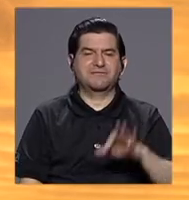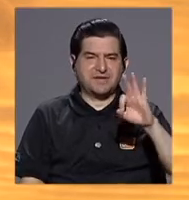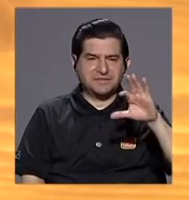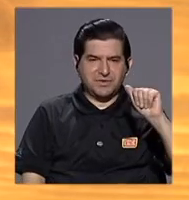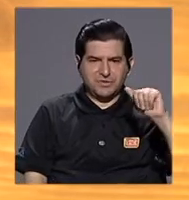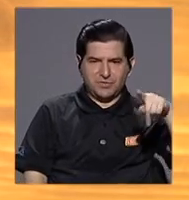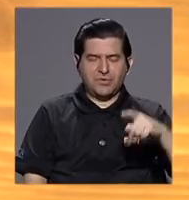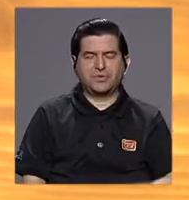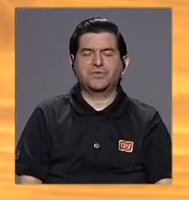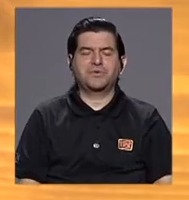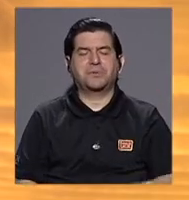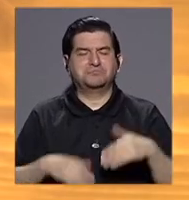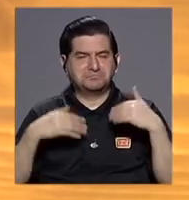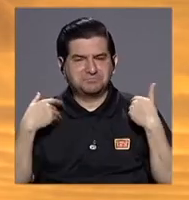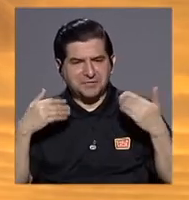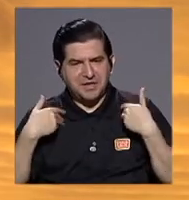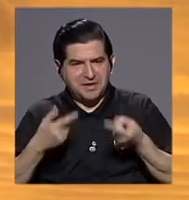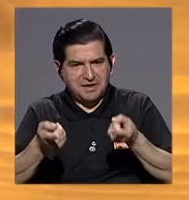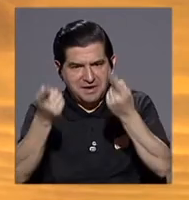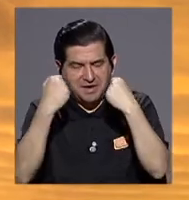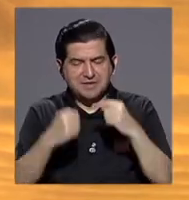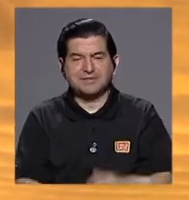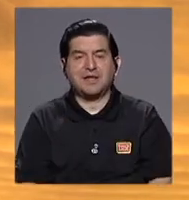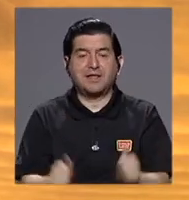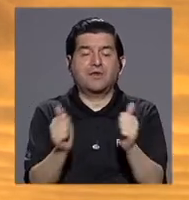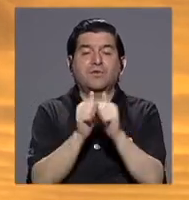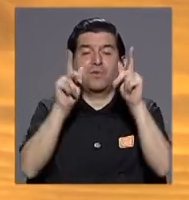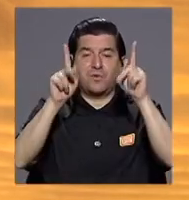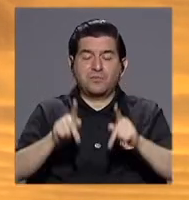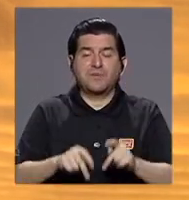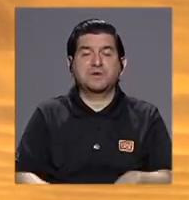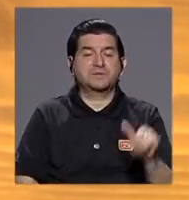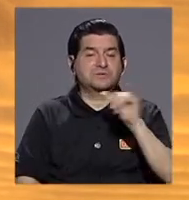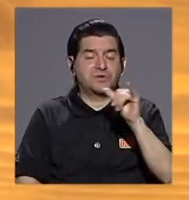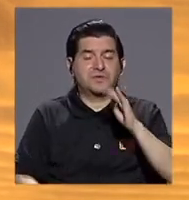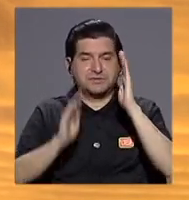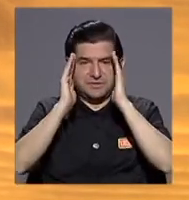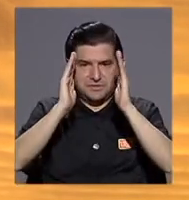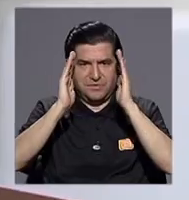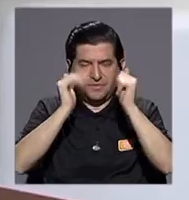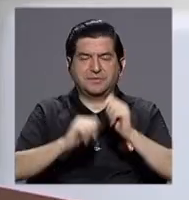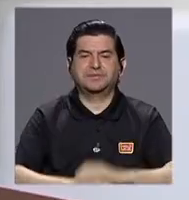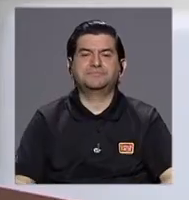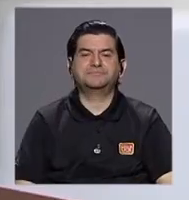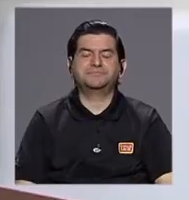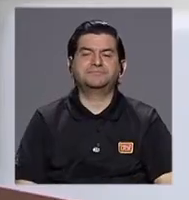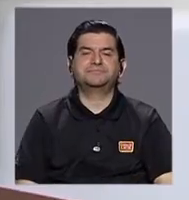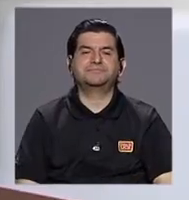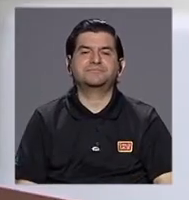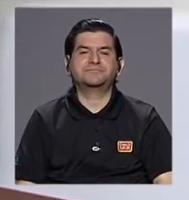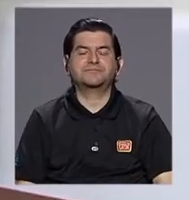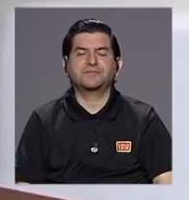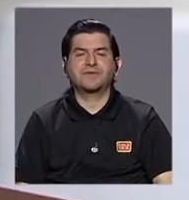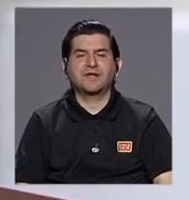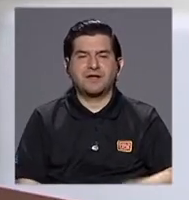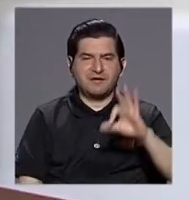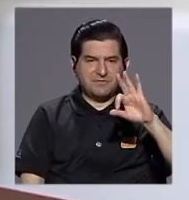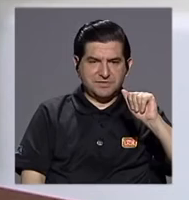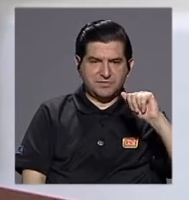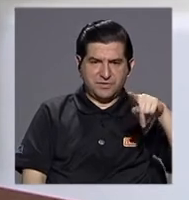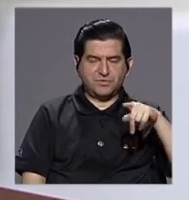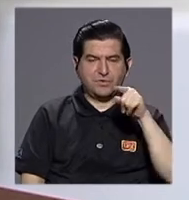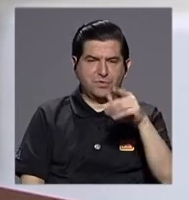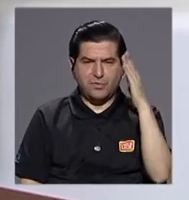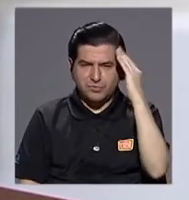bien, encantado de estar con ustedes aquí con tanta gente que nos está viendo. Don Francisco, usted tiene una